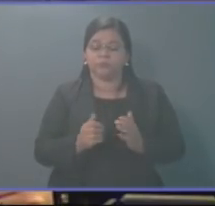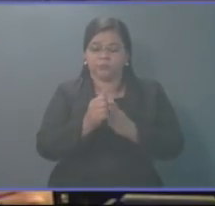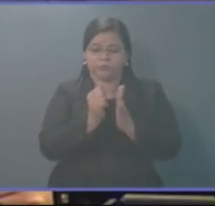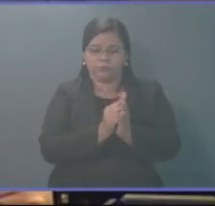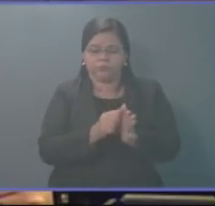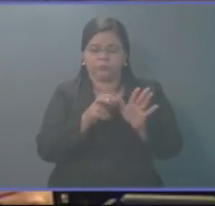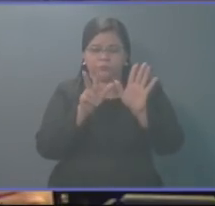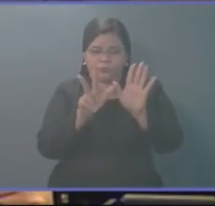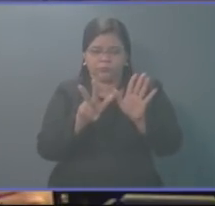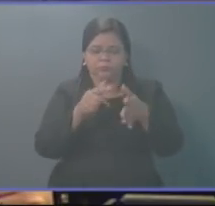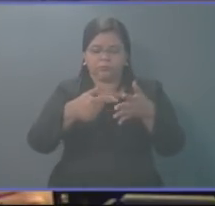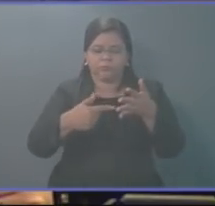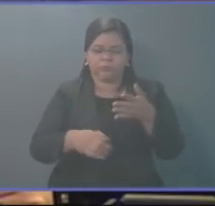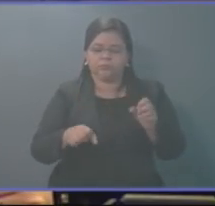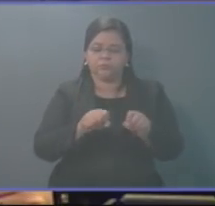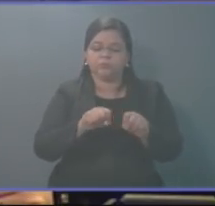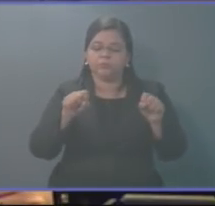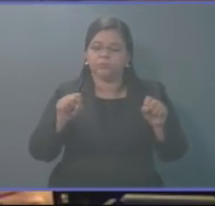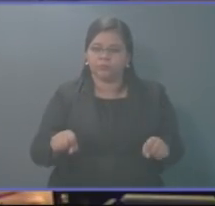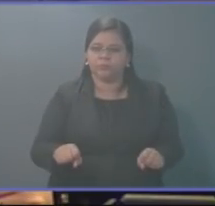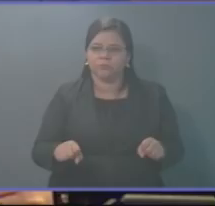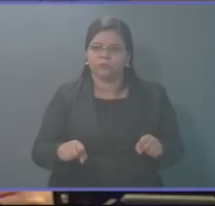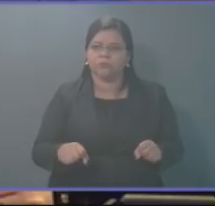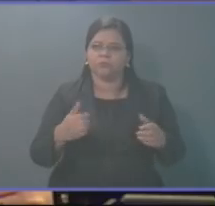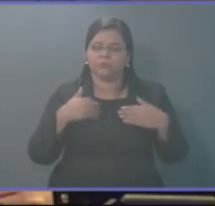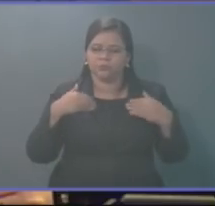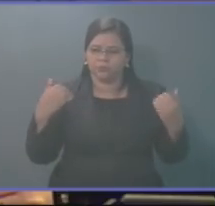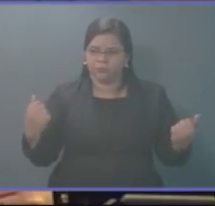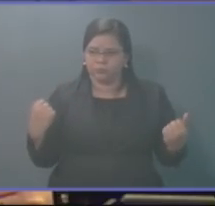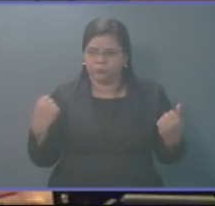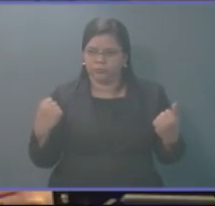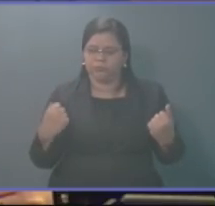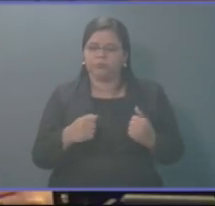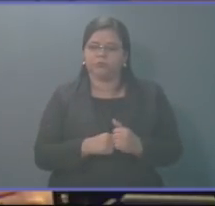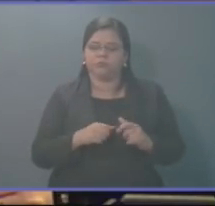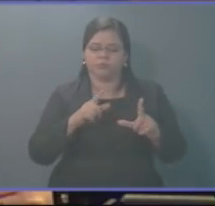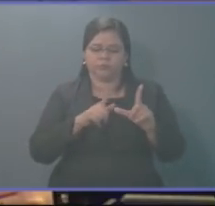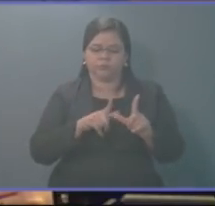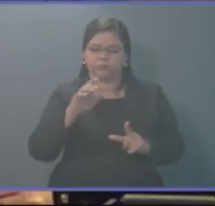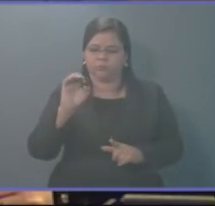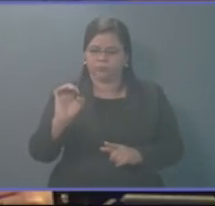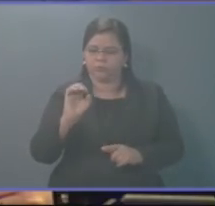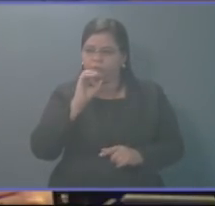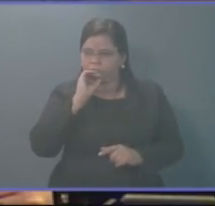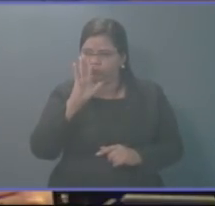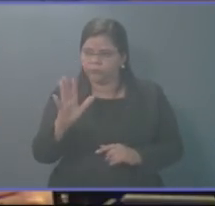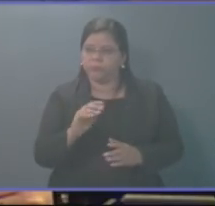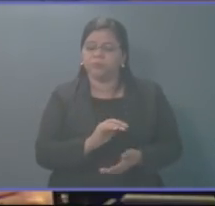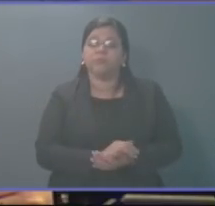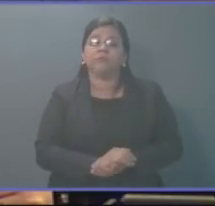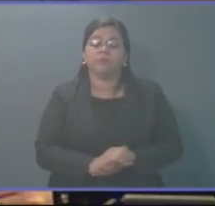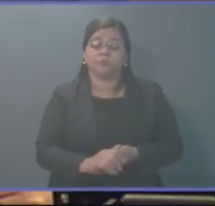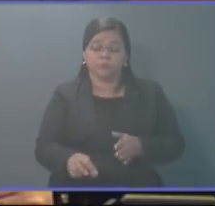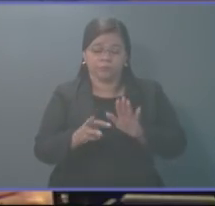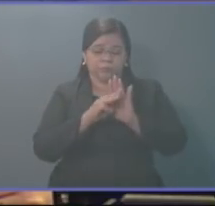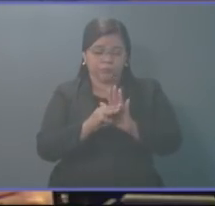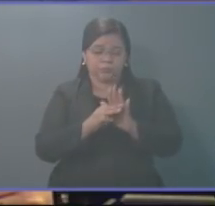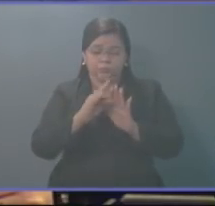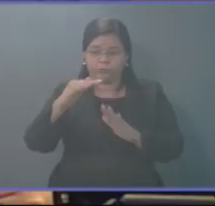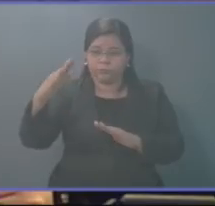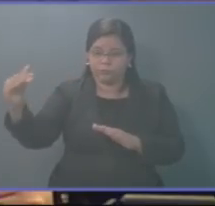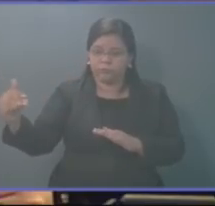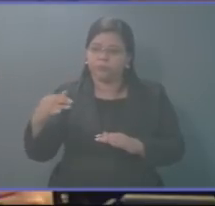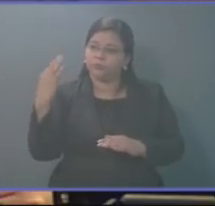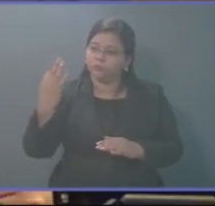Artículo 8 de la Ley del Sistema Nacional Integrado de Salud y su literal E establece que el modelo nacional deberá